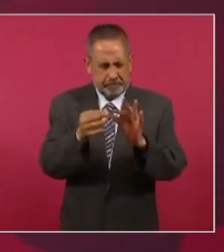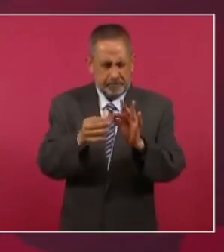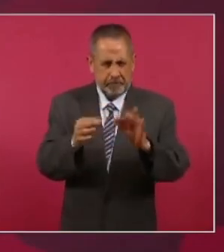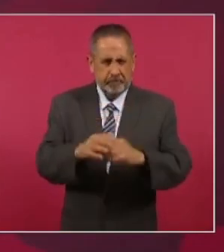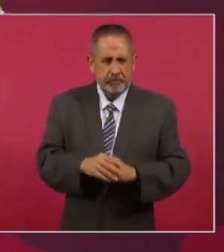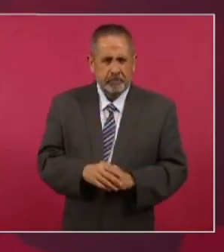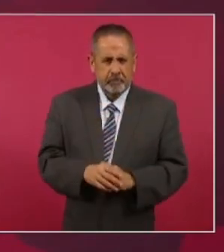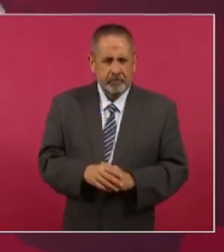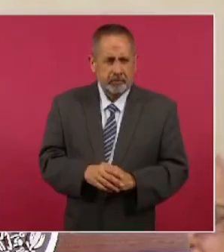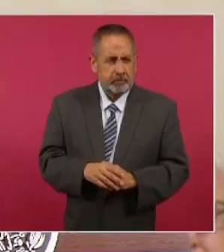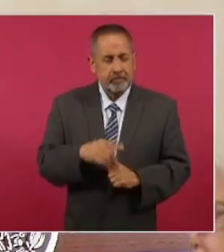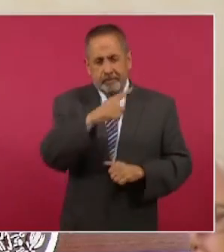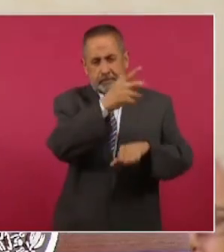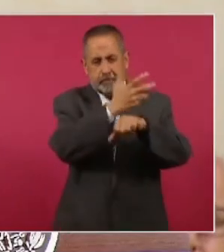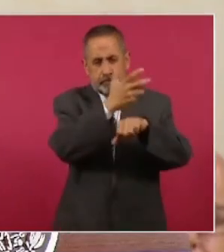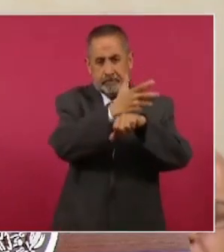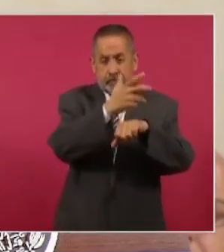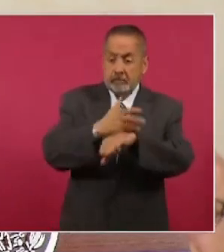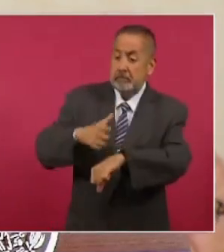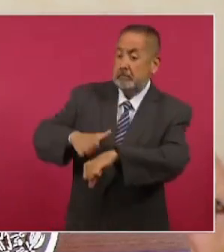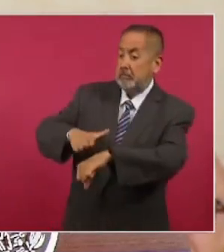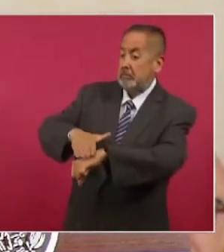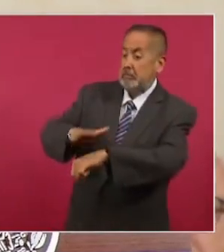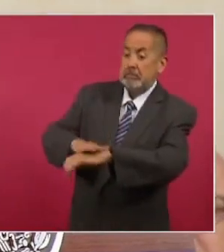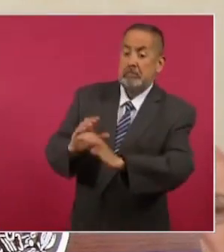las alertas del gobierno